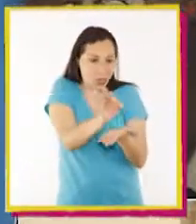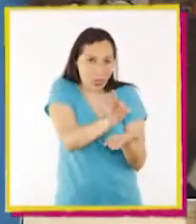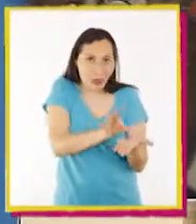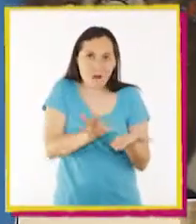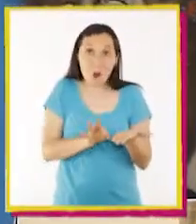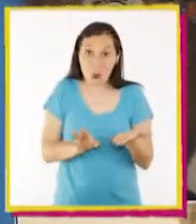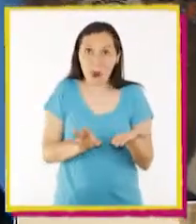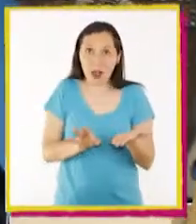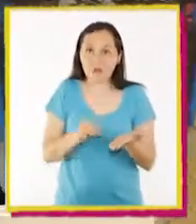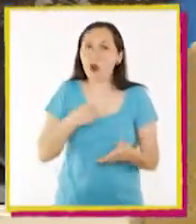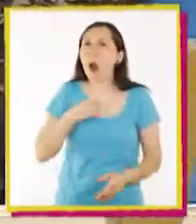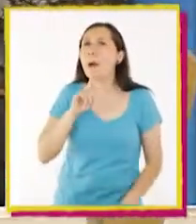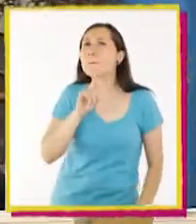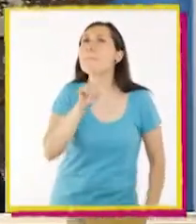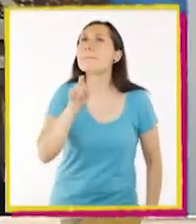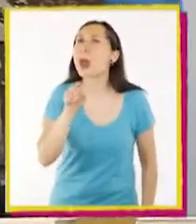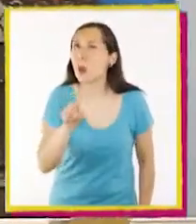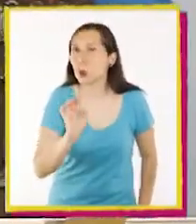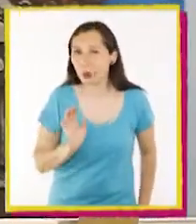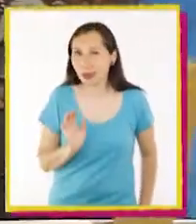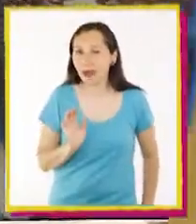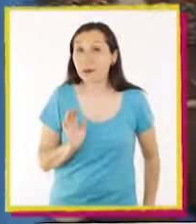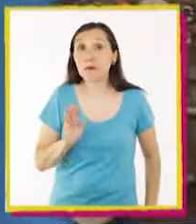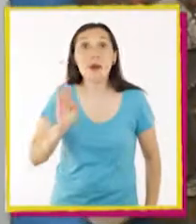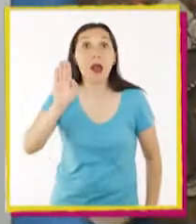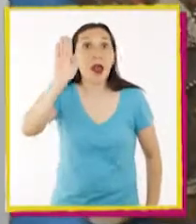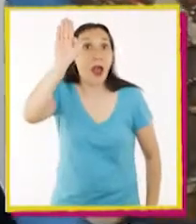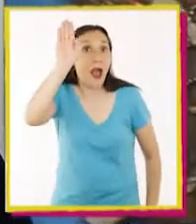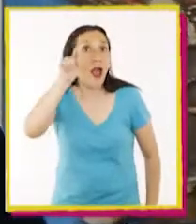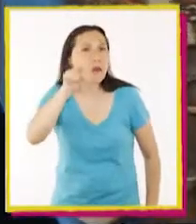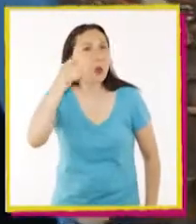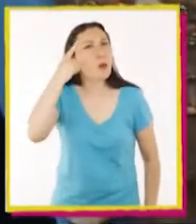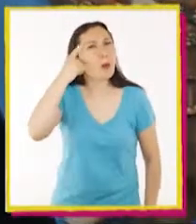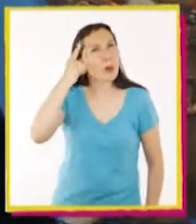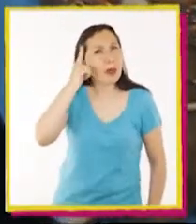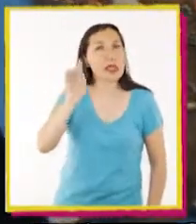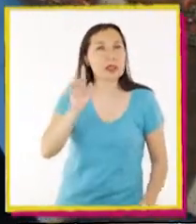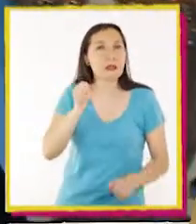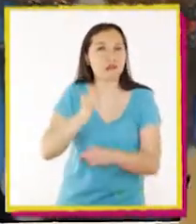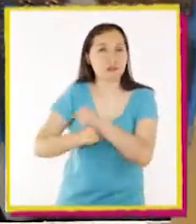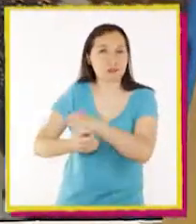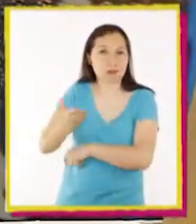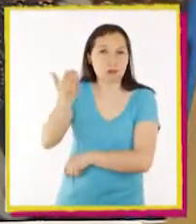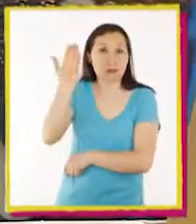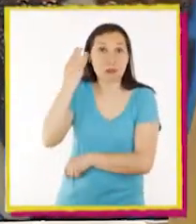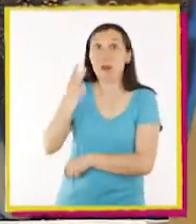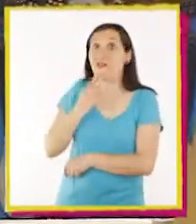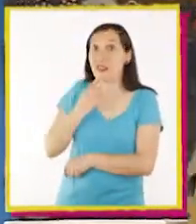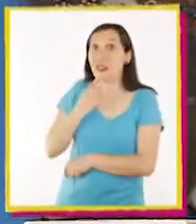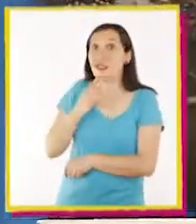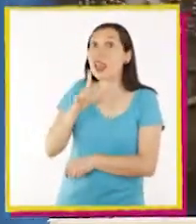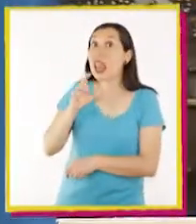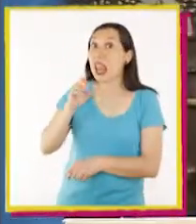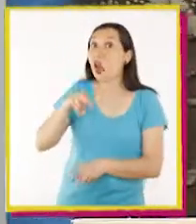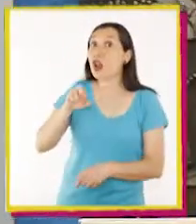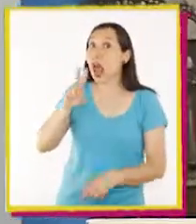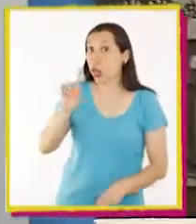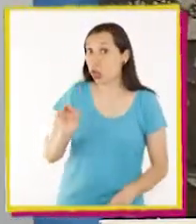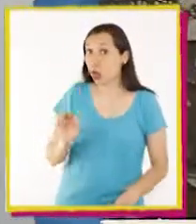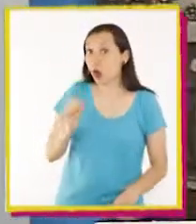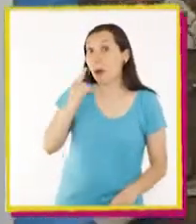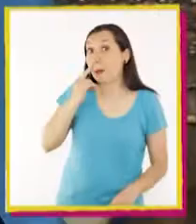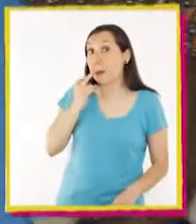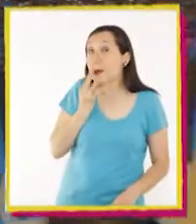dibujarlo. Les haré una pregunta. Levanten la mano los que creen que en la época en que vivió Leonardo da